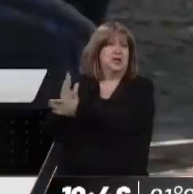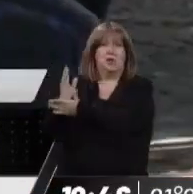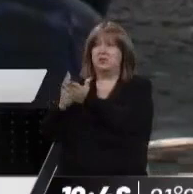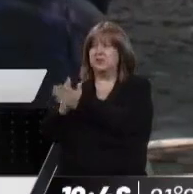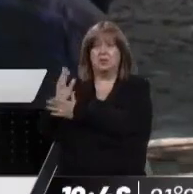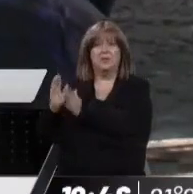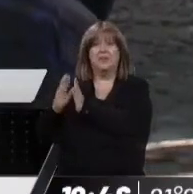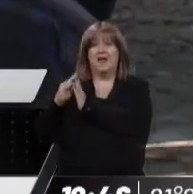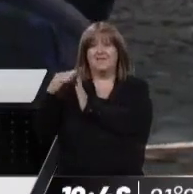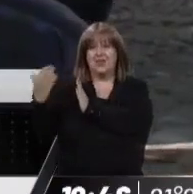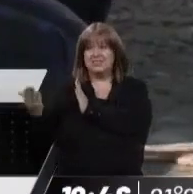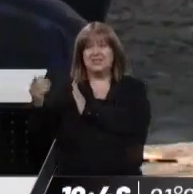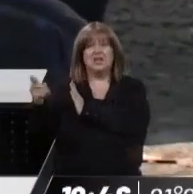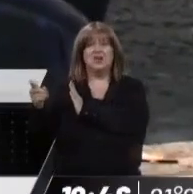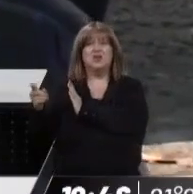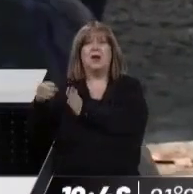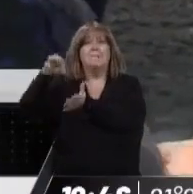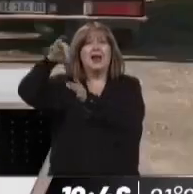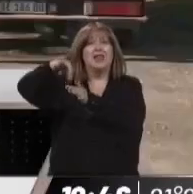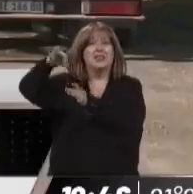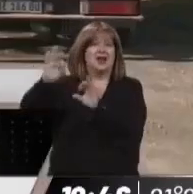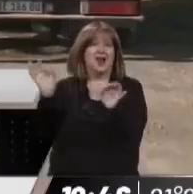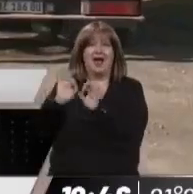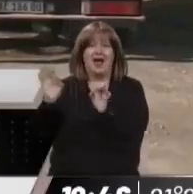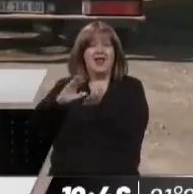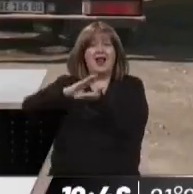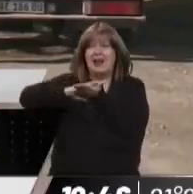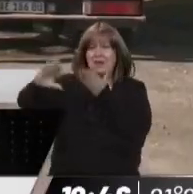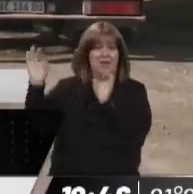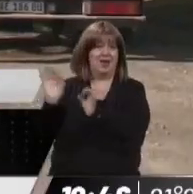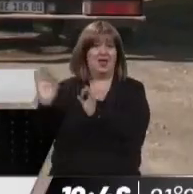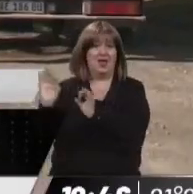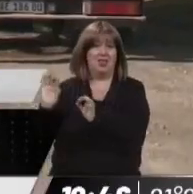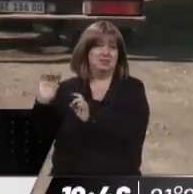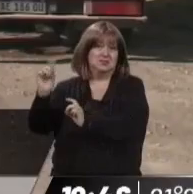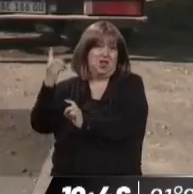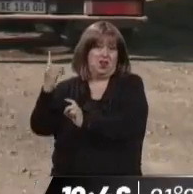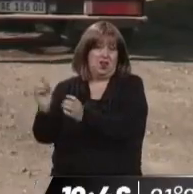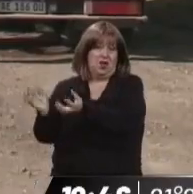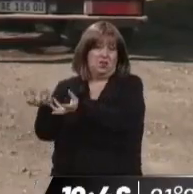el vecino ahí lo tiene inculto, no lo limpia, bueno, se prende fuego.